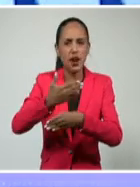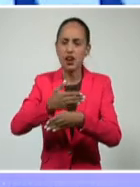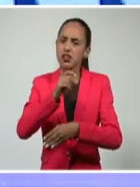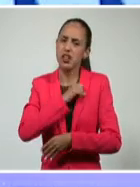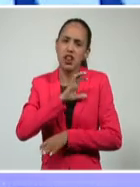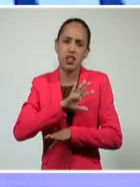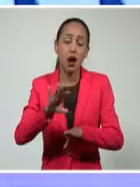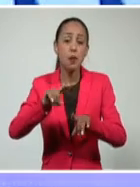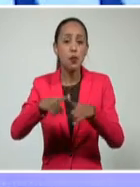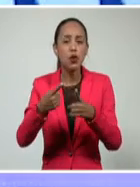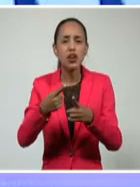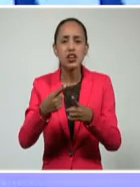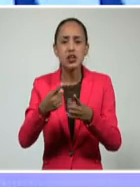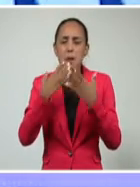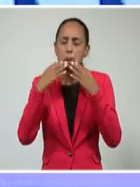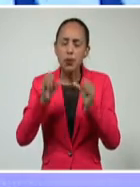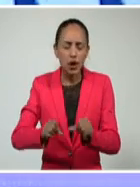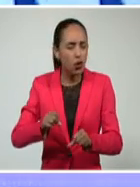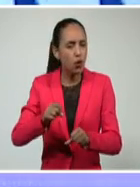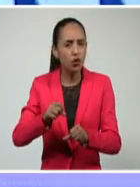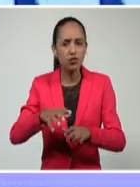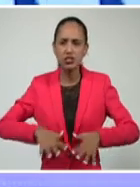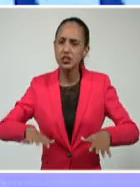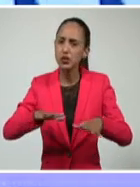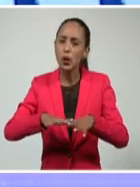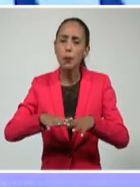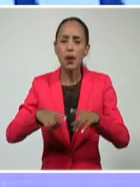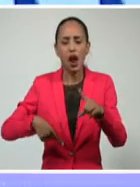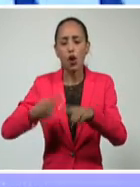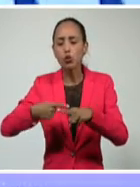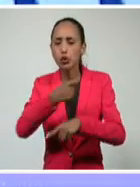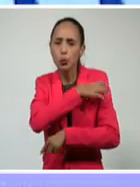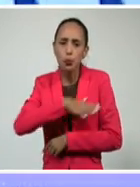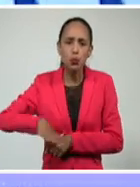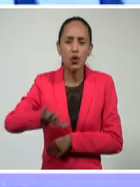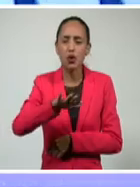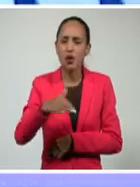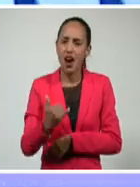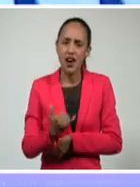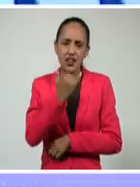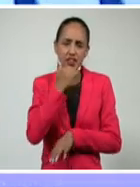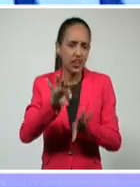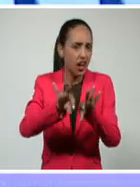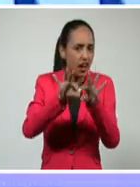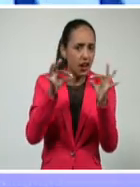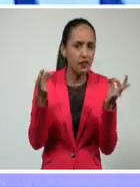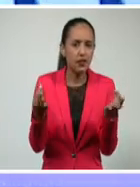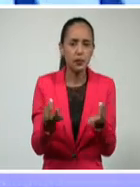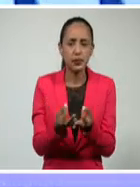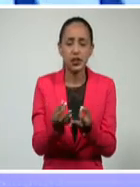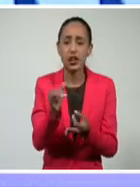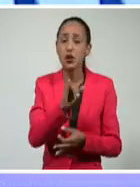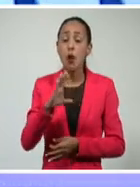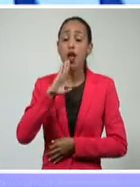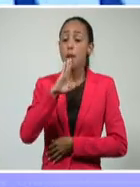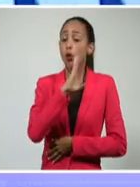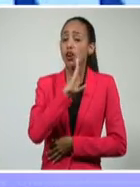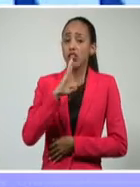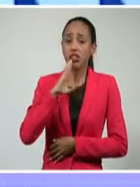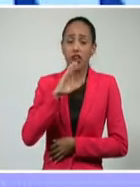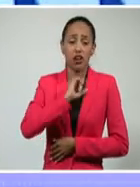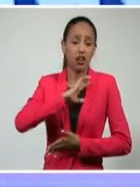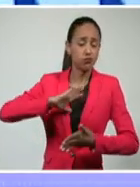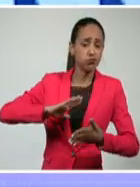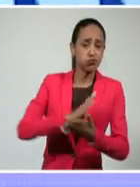de atacar a un pueblo, es la manera más destructiva para una familia, es la manera más hipócrita de intentar derrocar